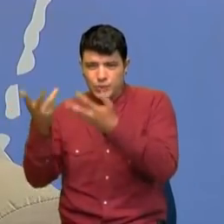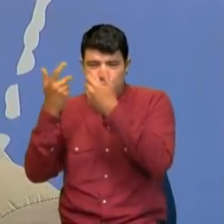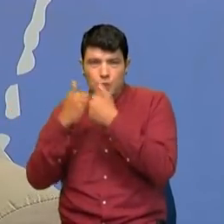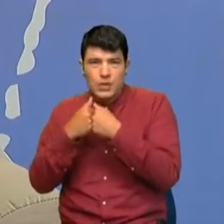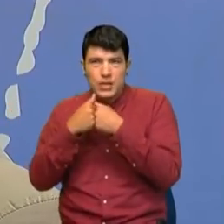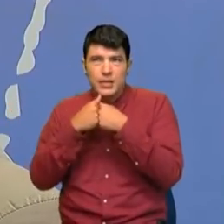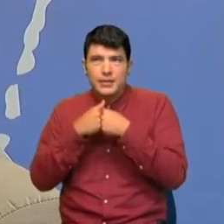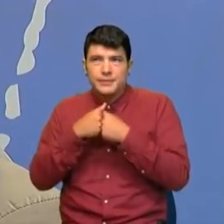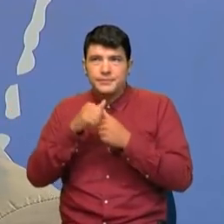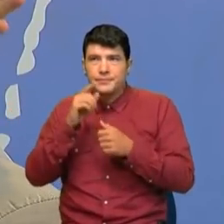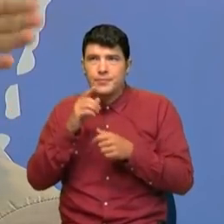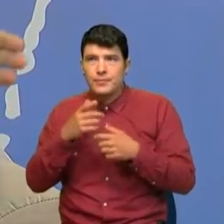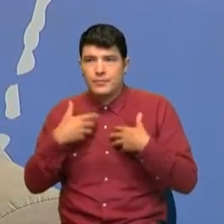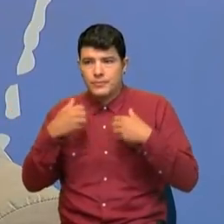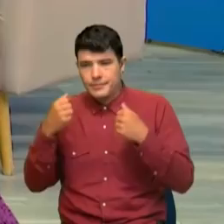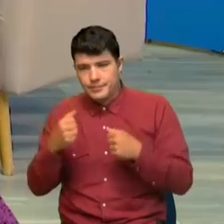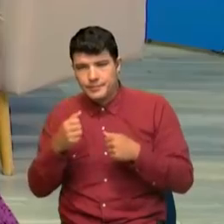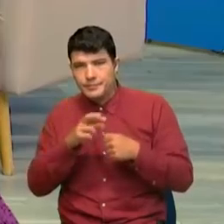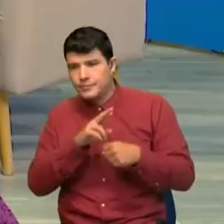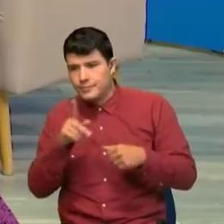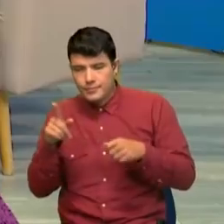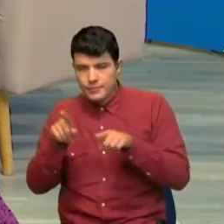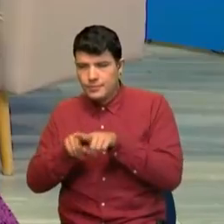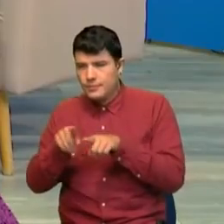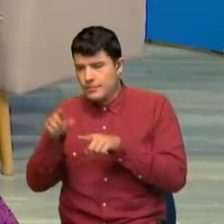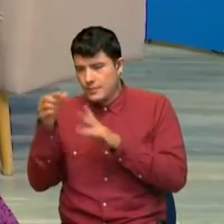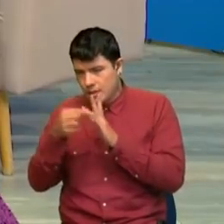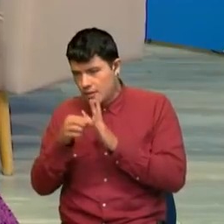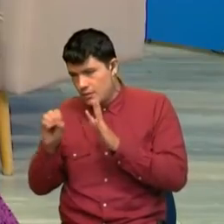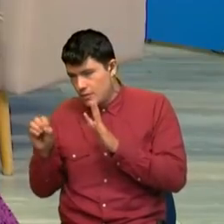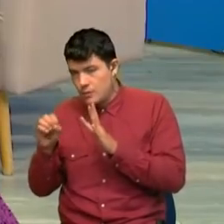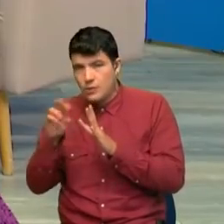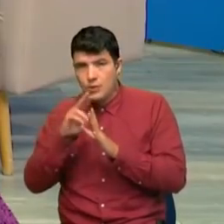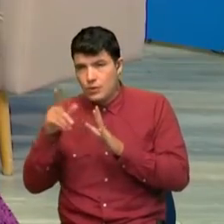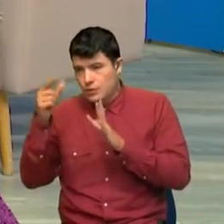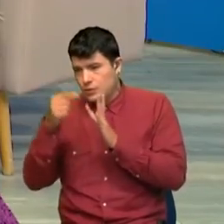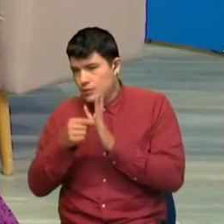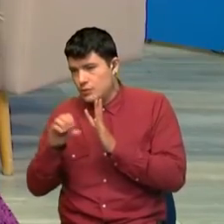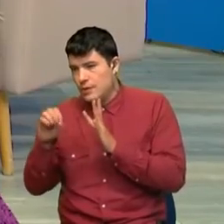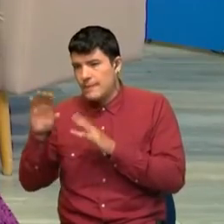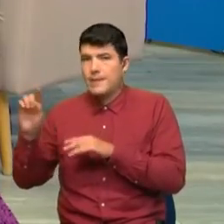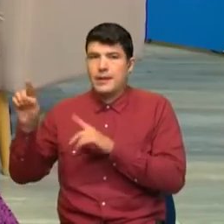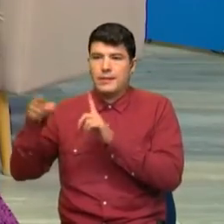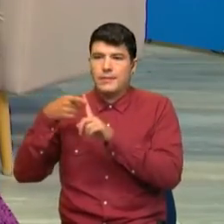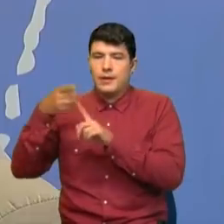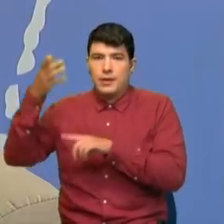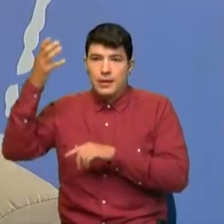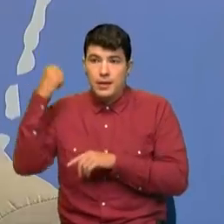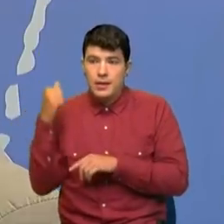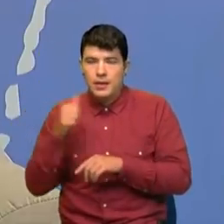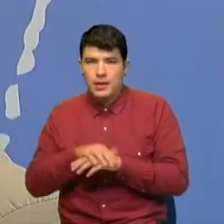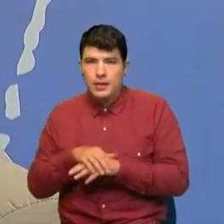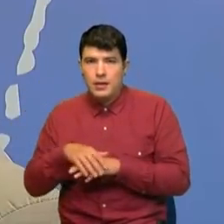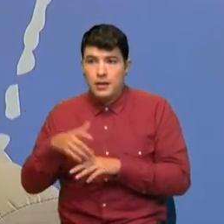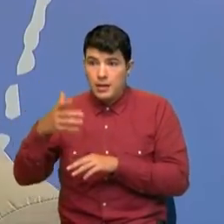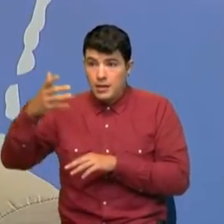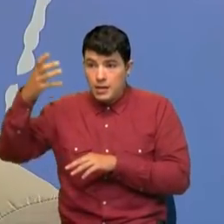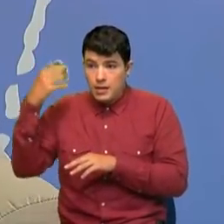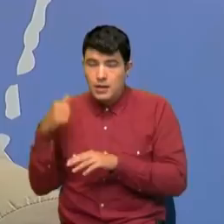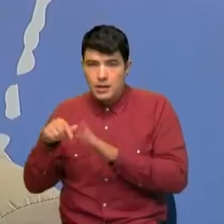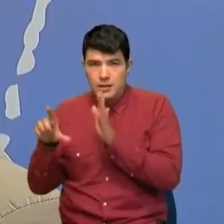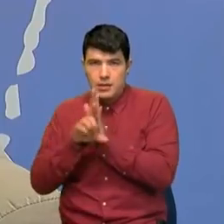televidente, pertenece pues a otro matrimonio, sí, a otra relación. Un matrimonio, ¿sí?, anterior. Con la anterior